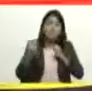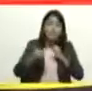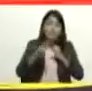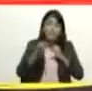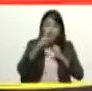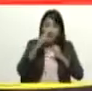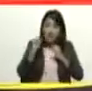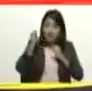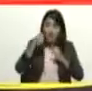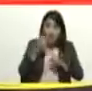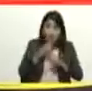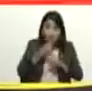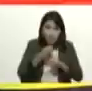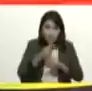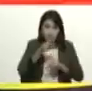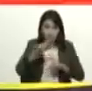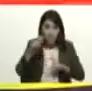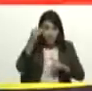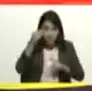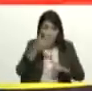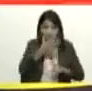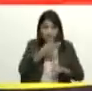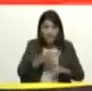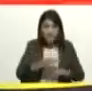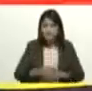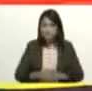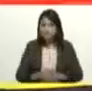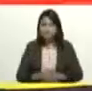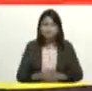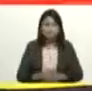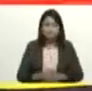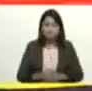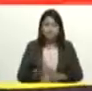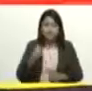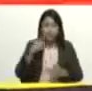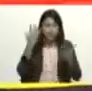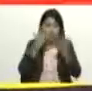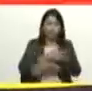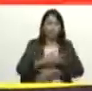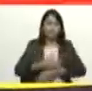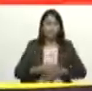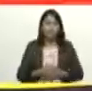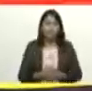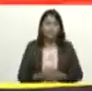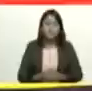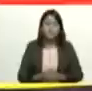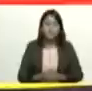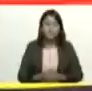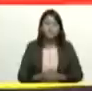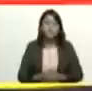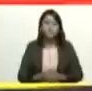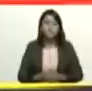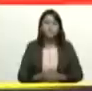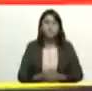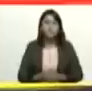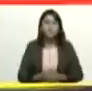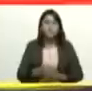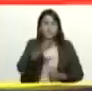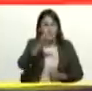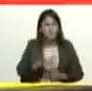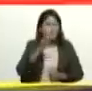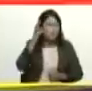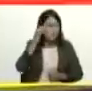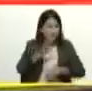quien creyó que era fácil estaba viendo otra película. Y alguien me decía hoy, una compañera de la